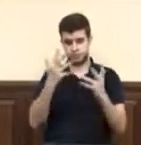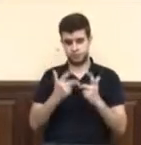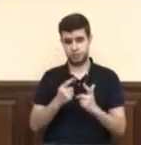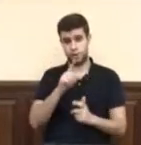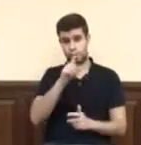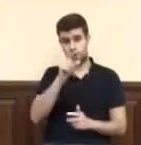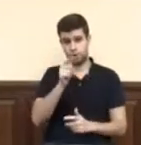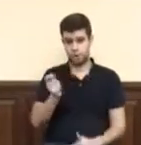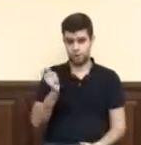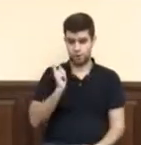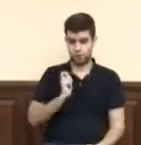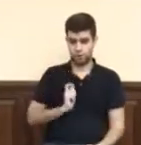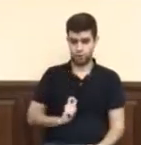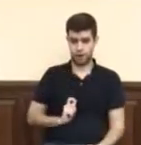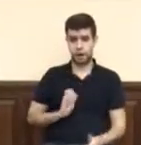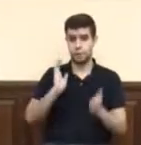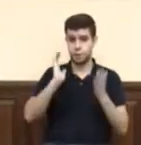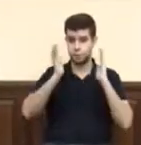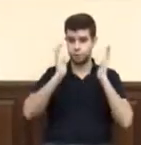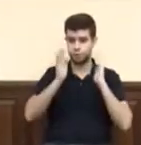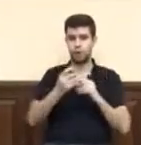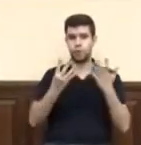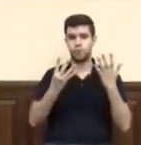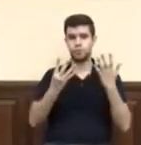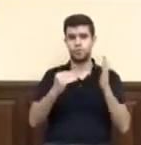de julio con un sueldo bruto de